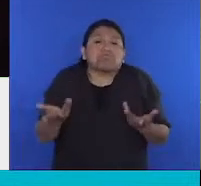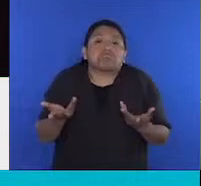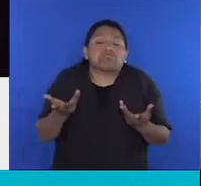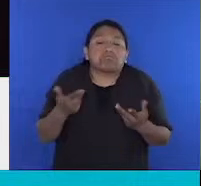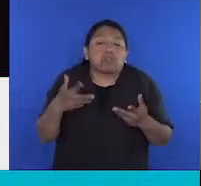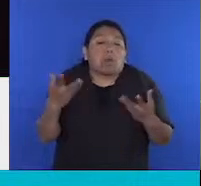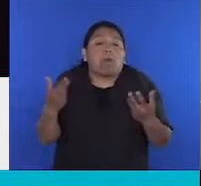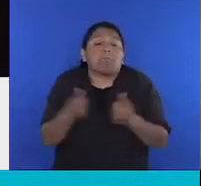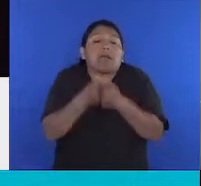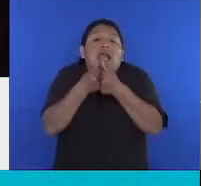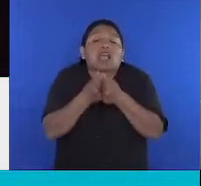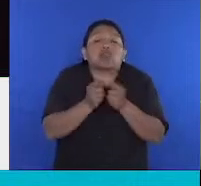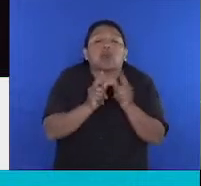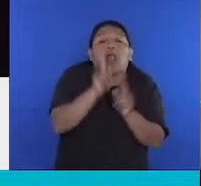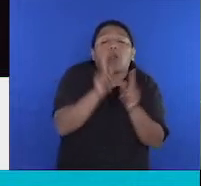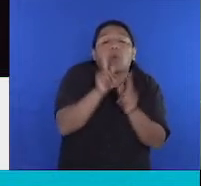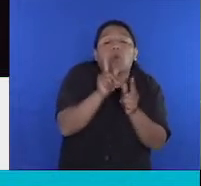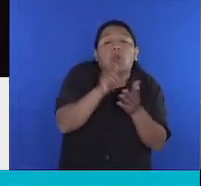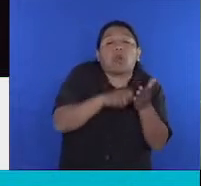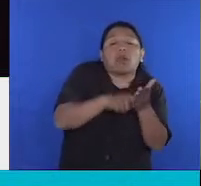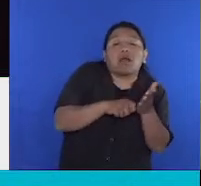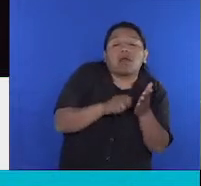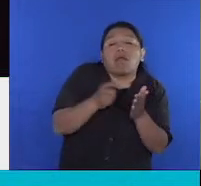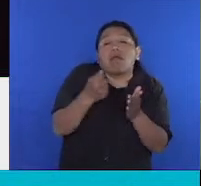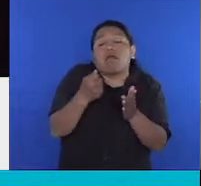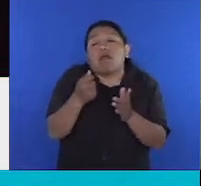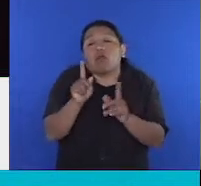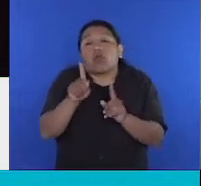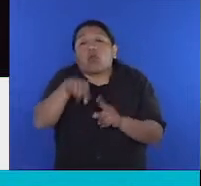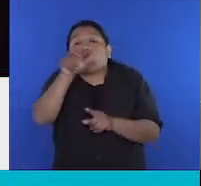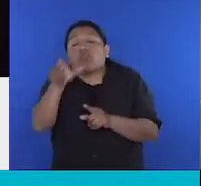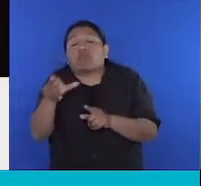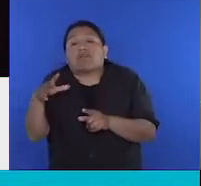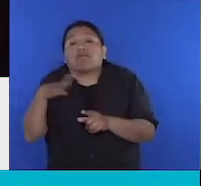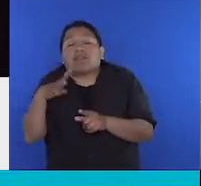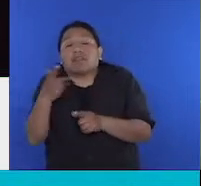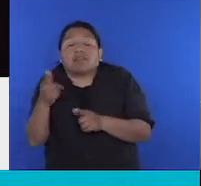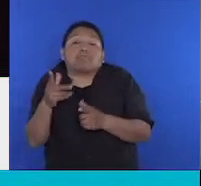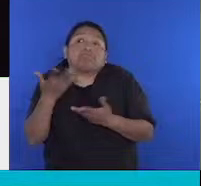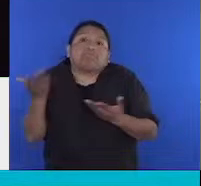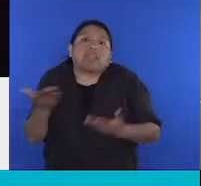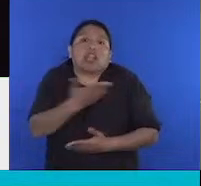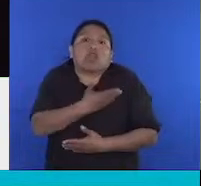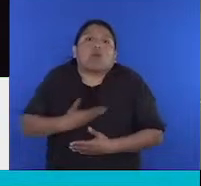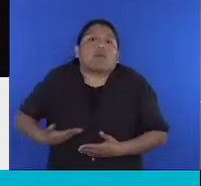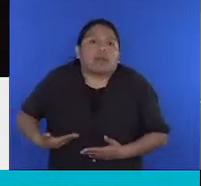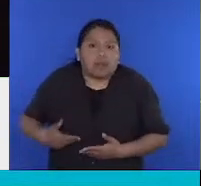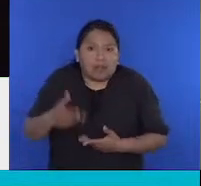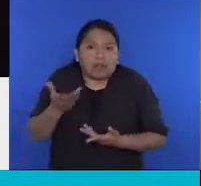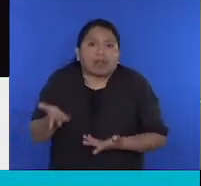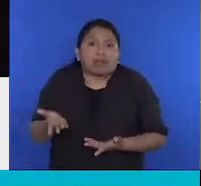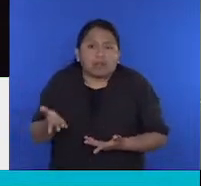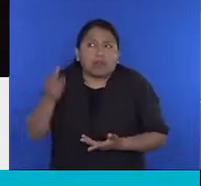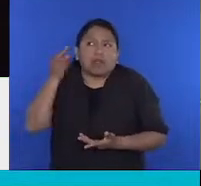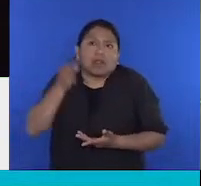con la ausencia de algunos muy importantes, como nada menos que el gobernador de la principal provincia del